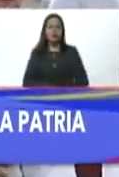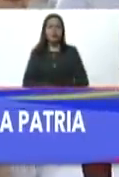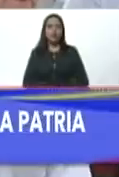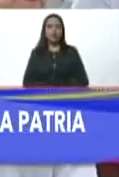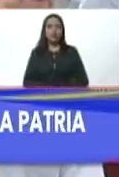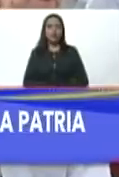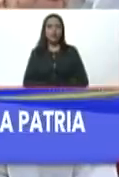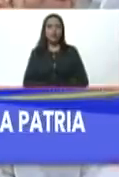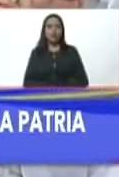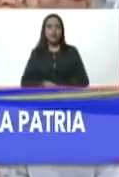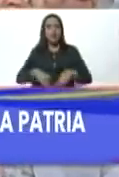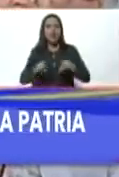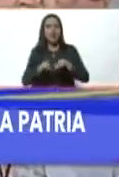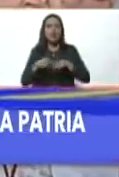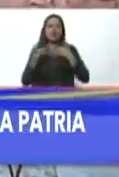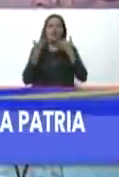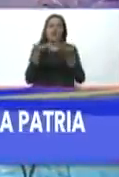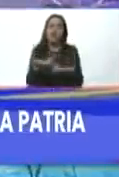como quien regala una flor.